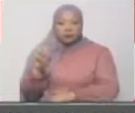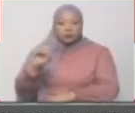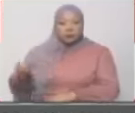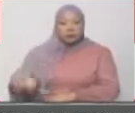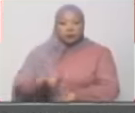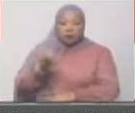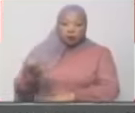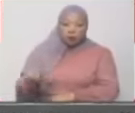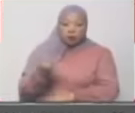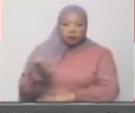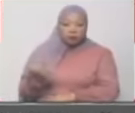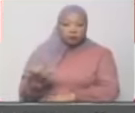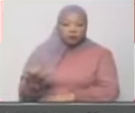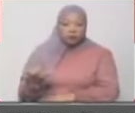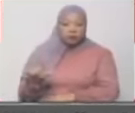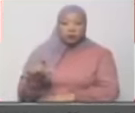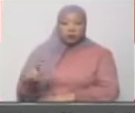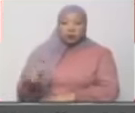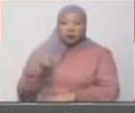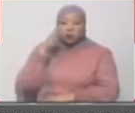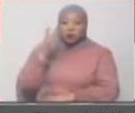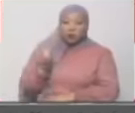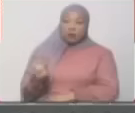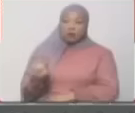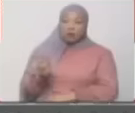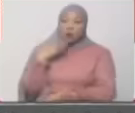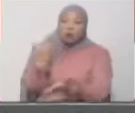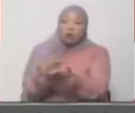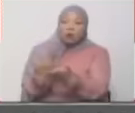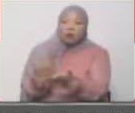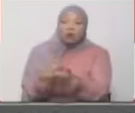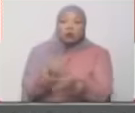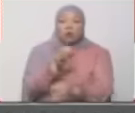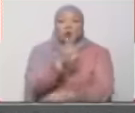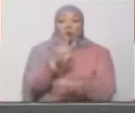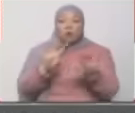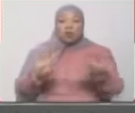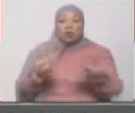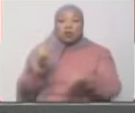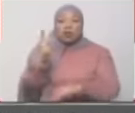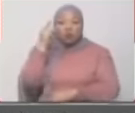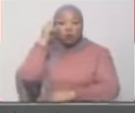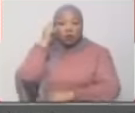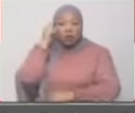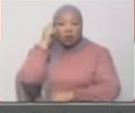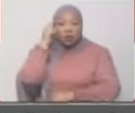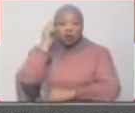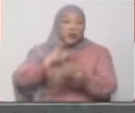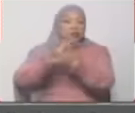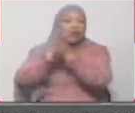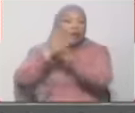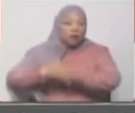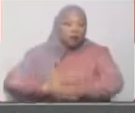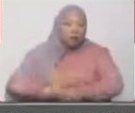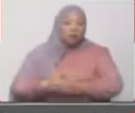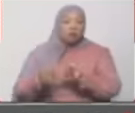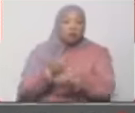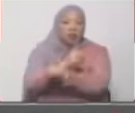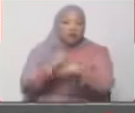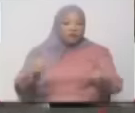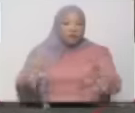julio. Lo contuvimos y en 48 horas lo derrotamos y triunfó la paz, la democracia,